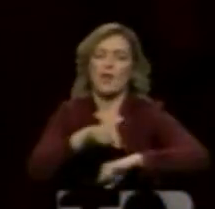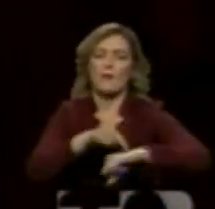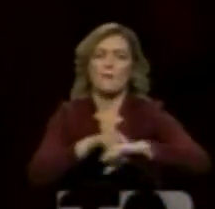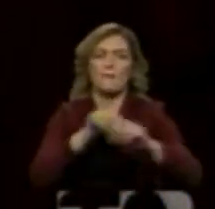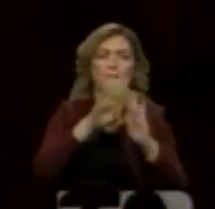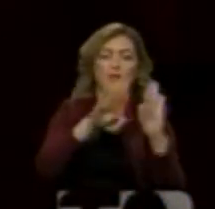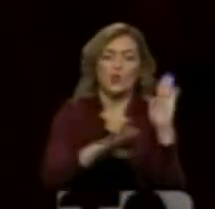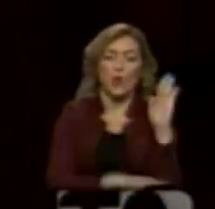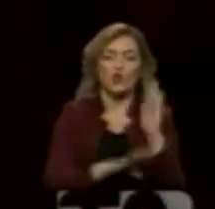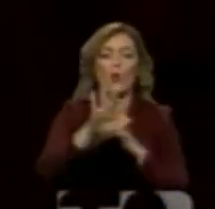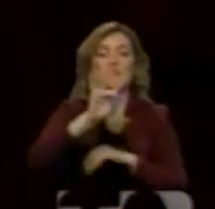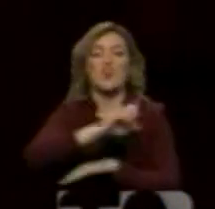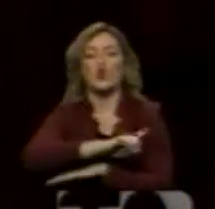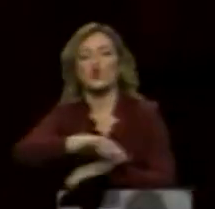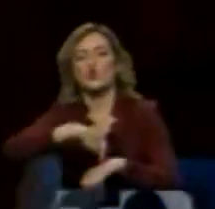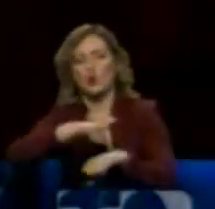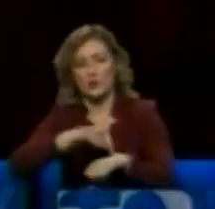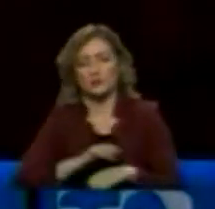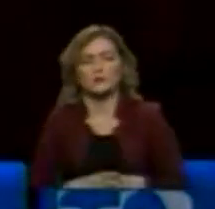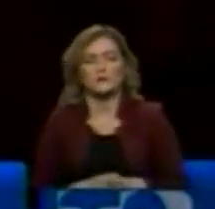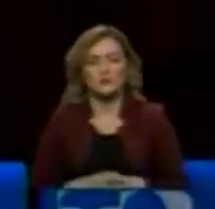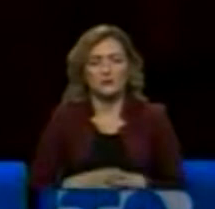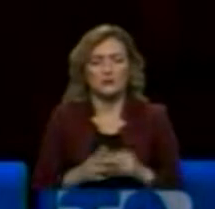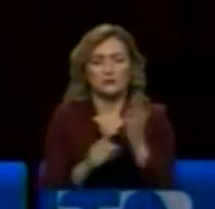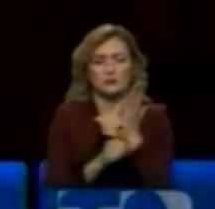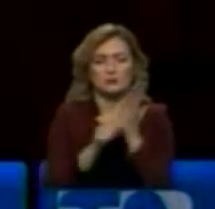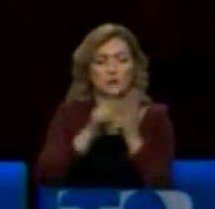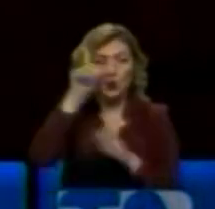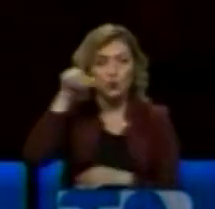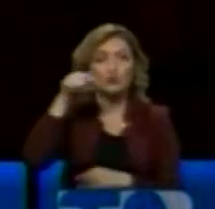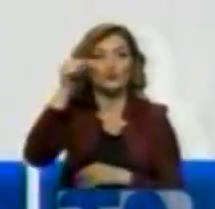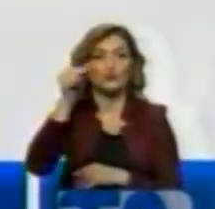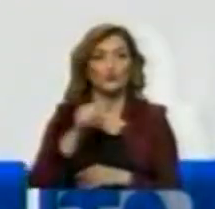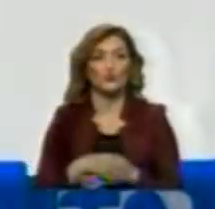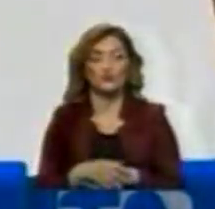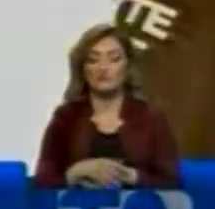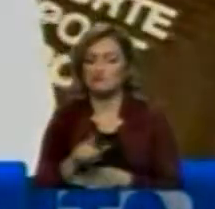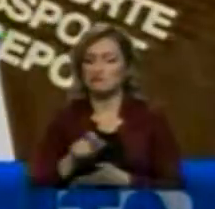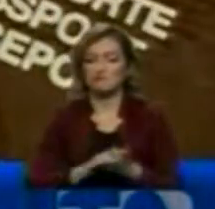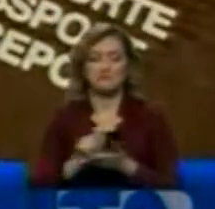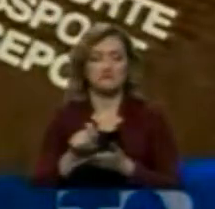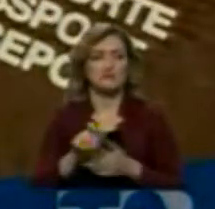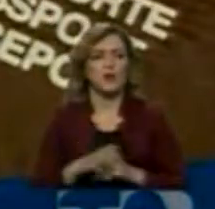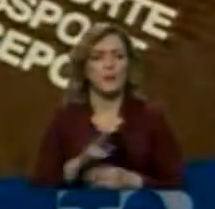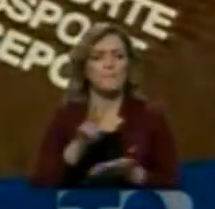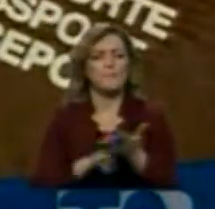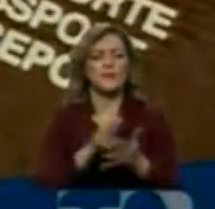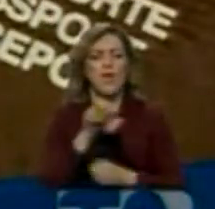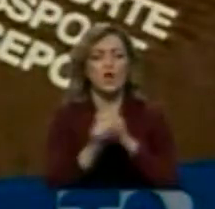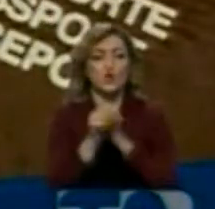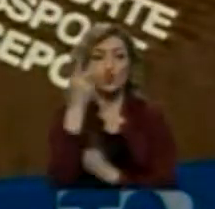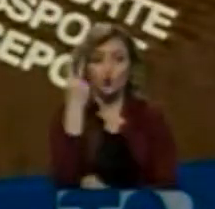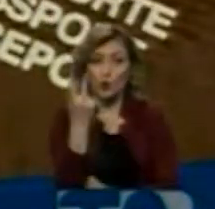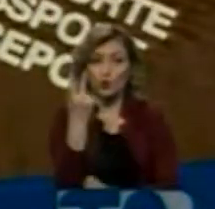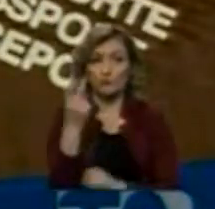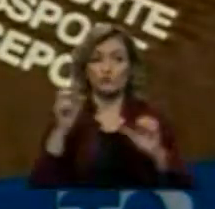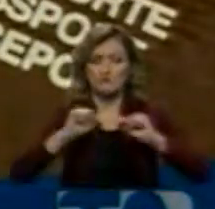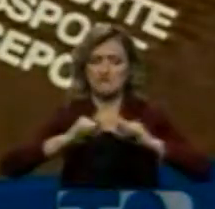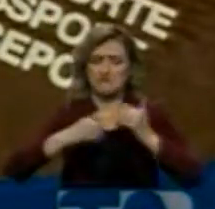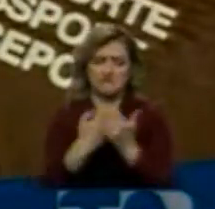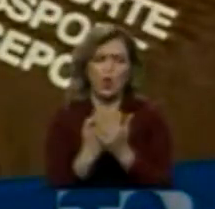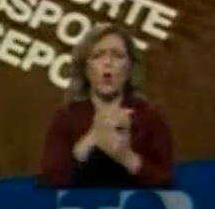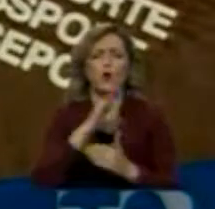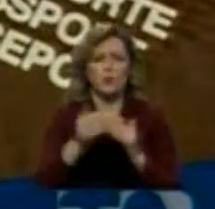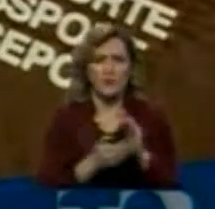hasta 48 horas hasta que el Ministerio de Gobierno levante. La visa tiene una vigencia de 2 años y podrá ser renovada por